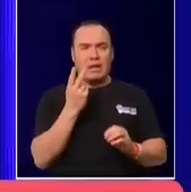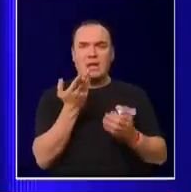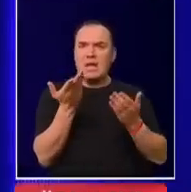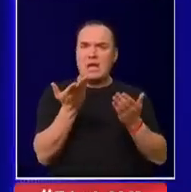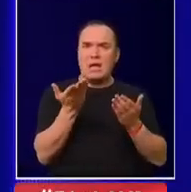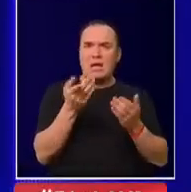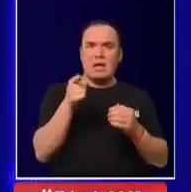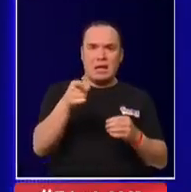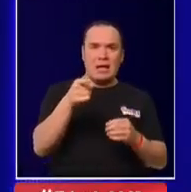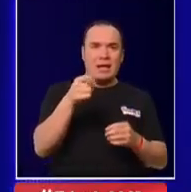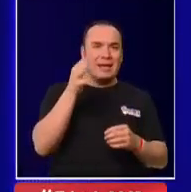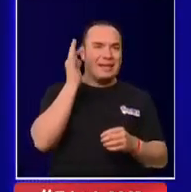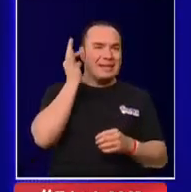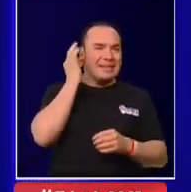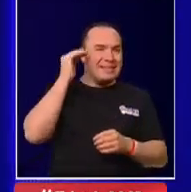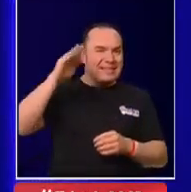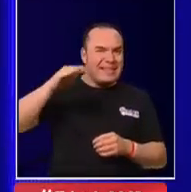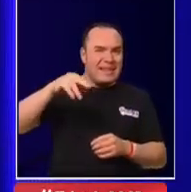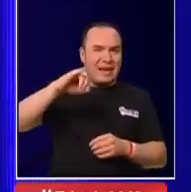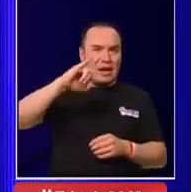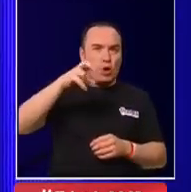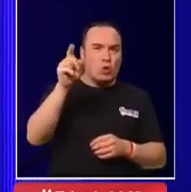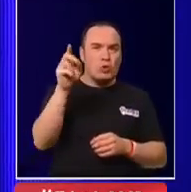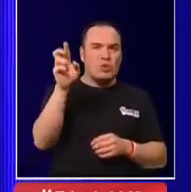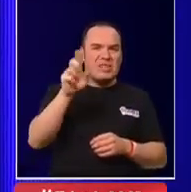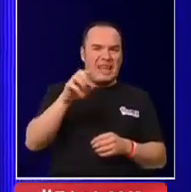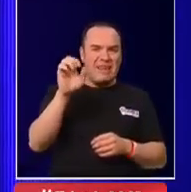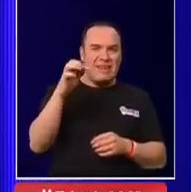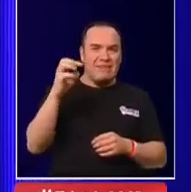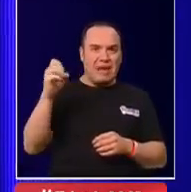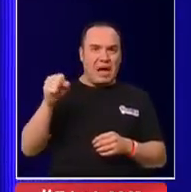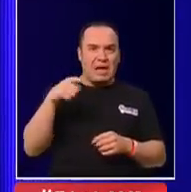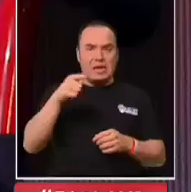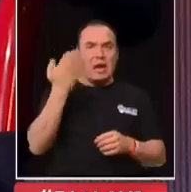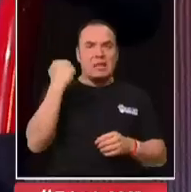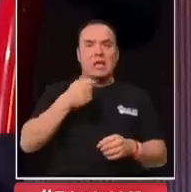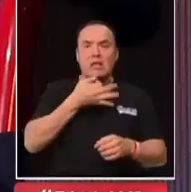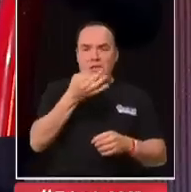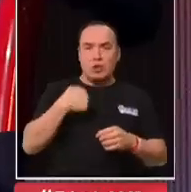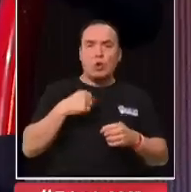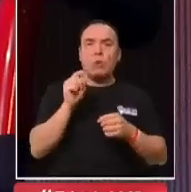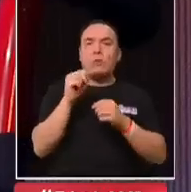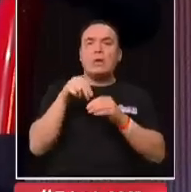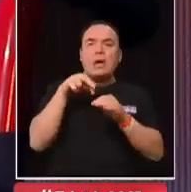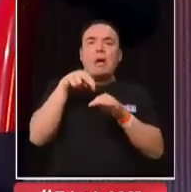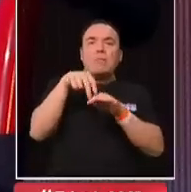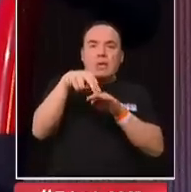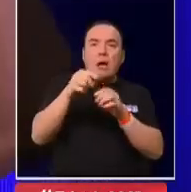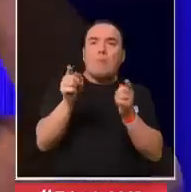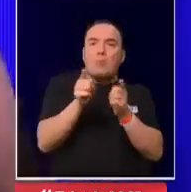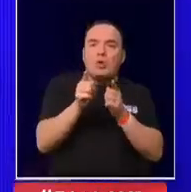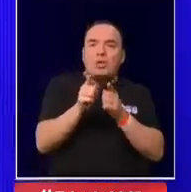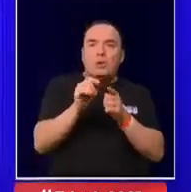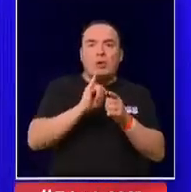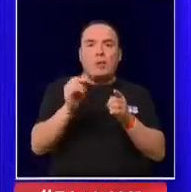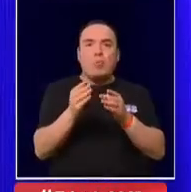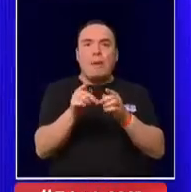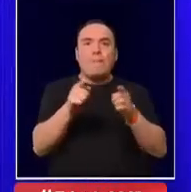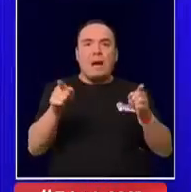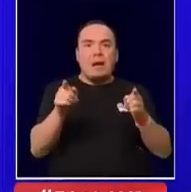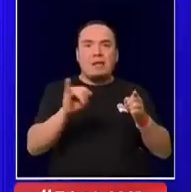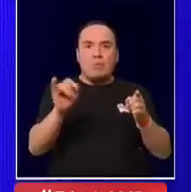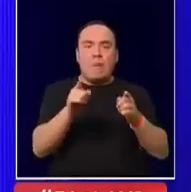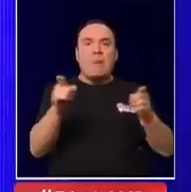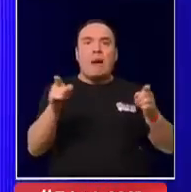impresionante, cuando dice, hoy día voy a caminar 2 pasos, luego hasta el final del pasillo y en un rato más voy a correr una cancha